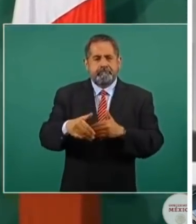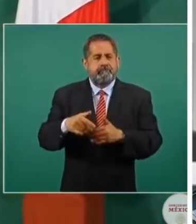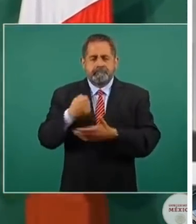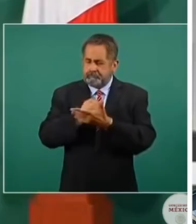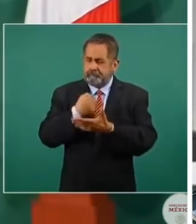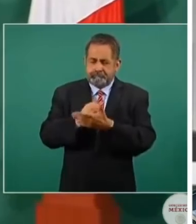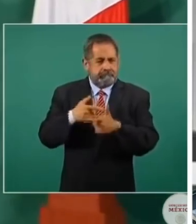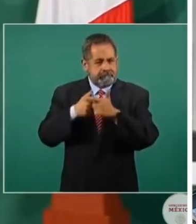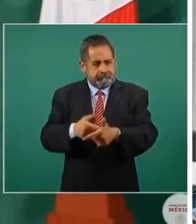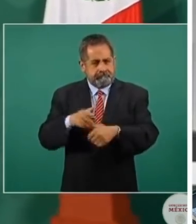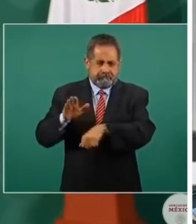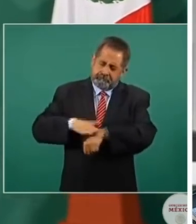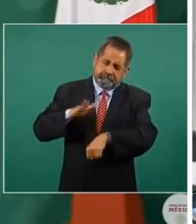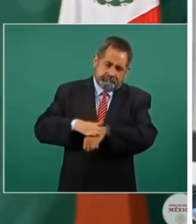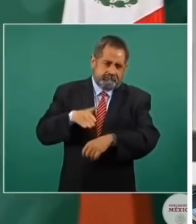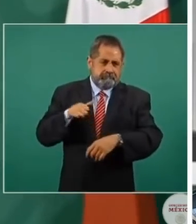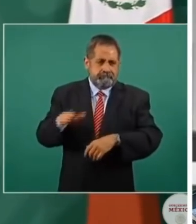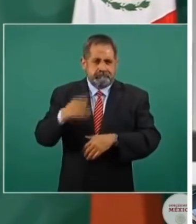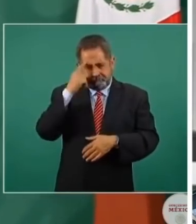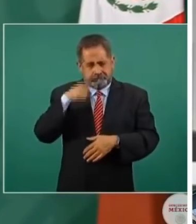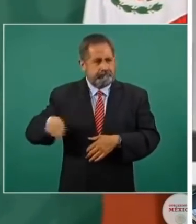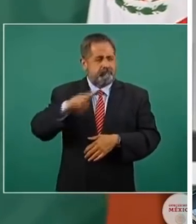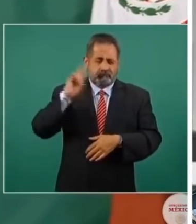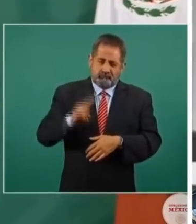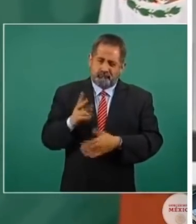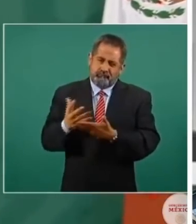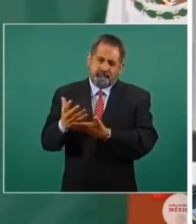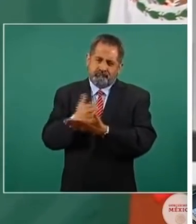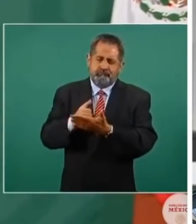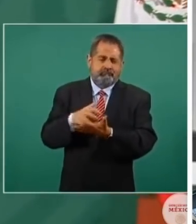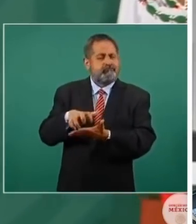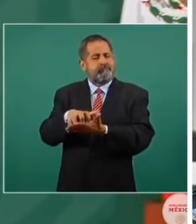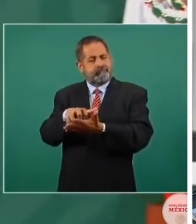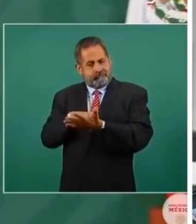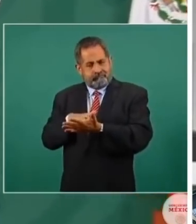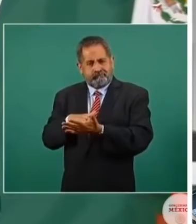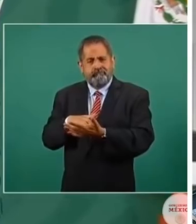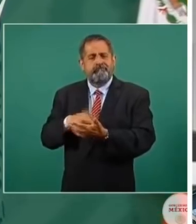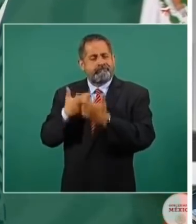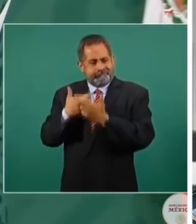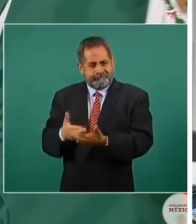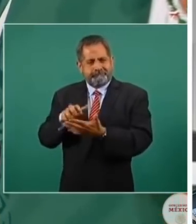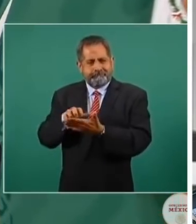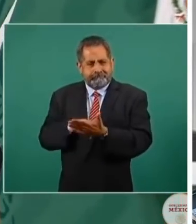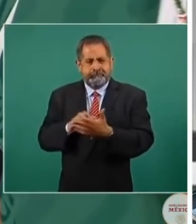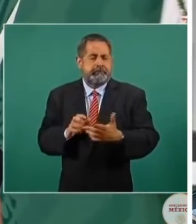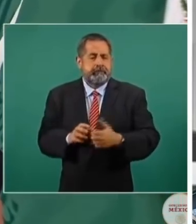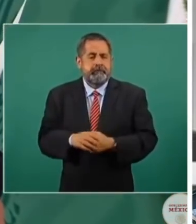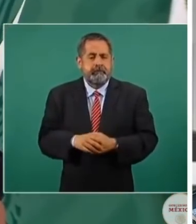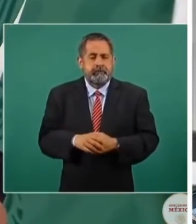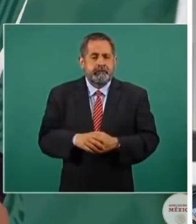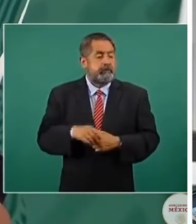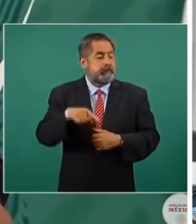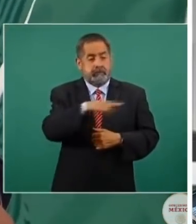de la Nación. Hay que recordar que el presidente López Obrador siempre ha dicho que es una persona honesta, este